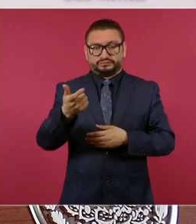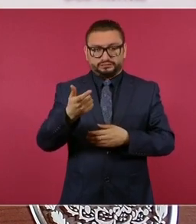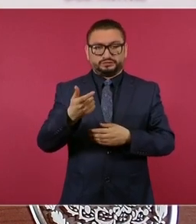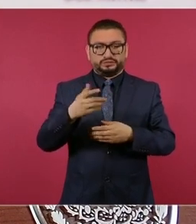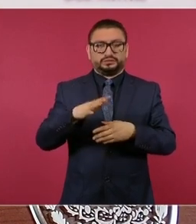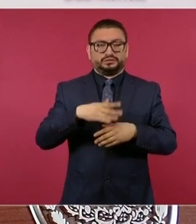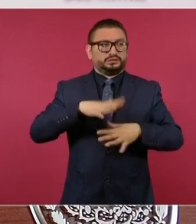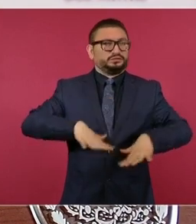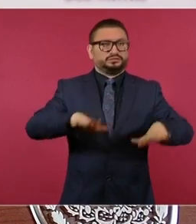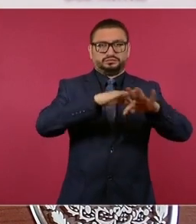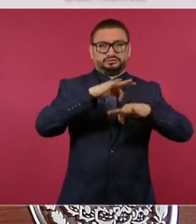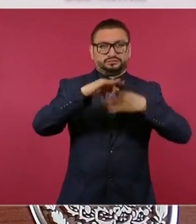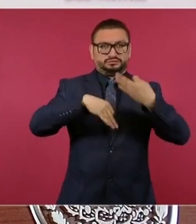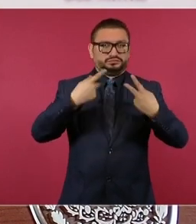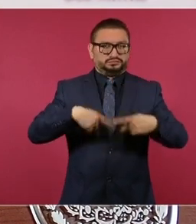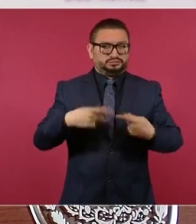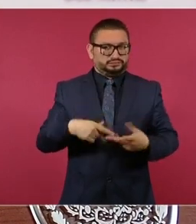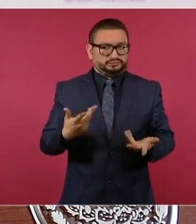es público,